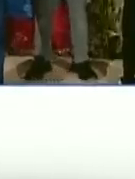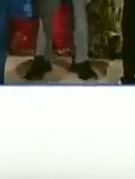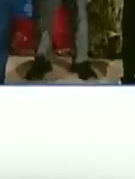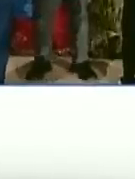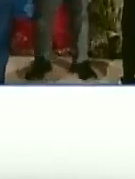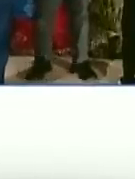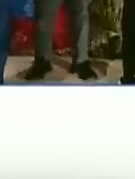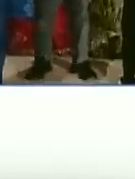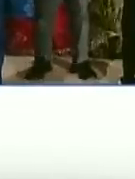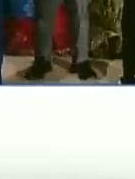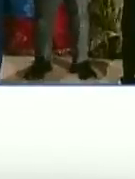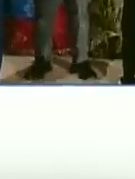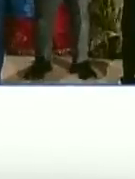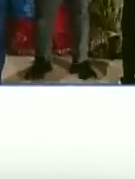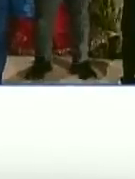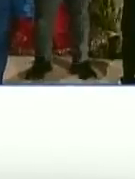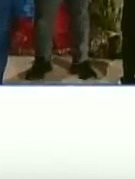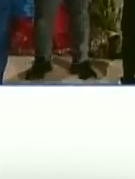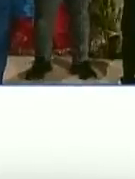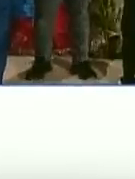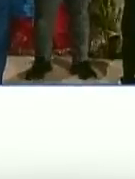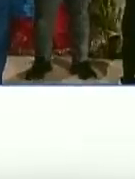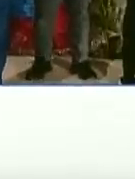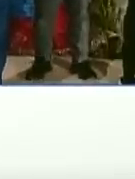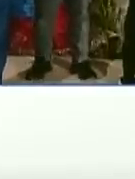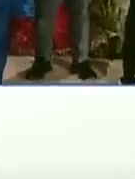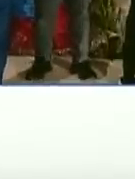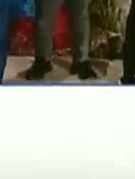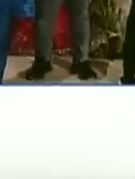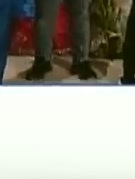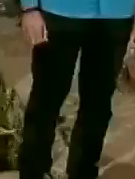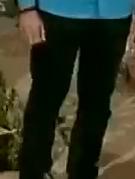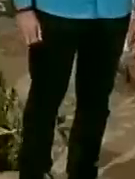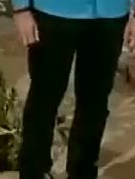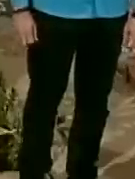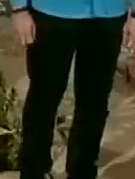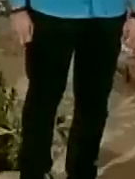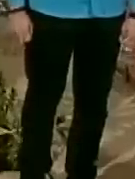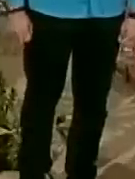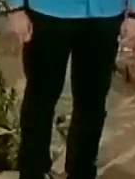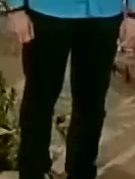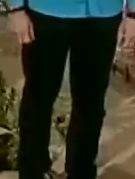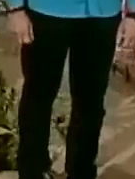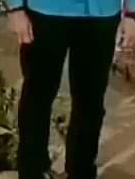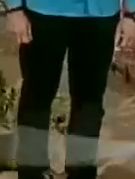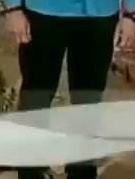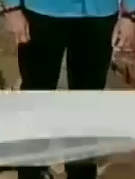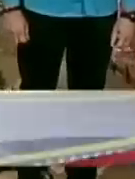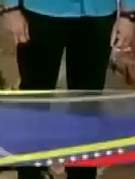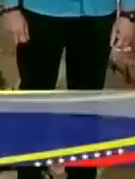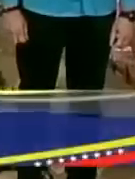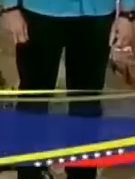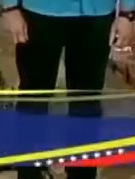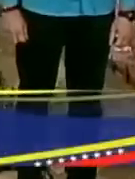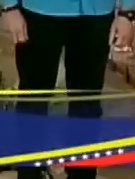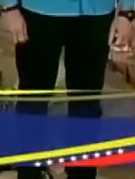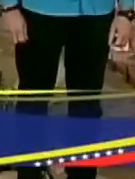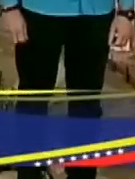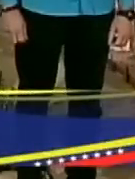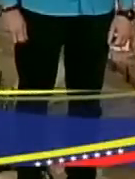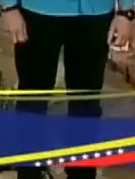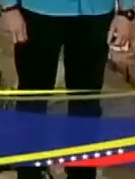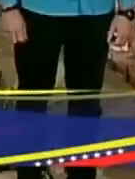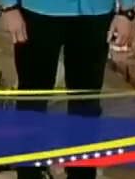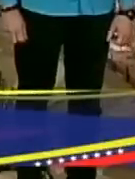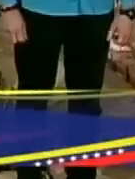Gracias, hermano presidente Nicolás Maduro. Bolívar presente. Aquí estamos en una fiesta popular, el poder popular en acción, en la